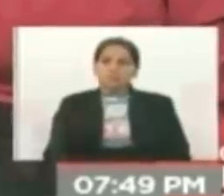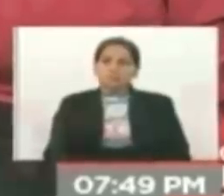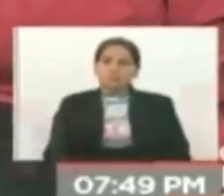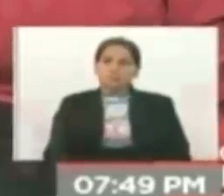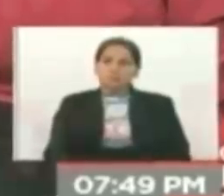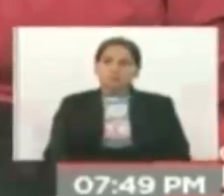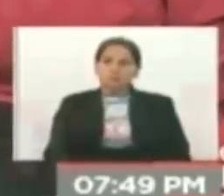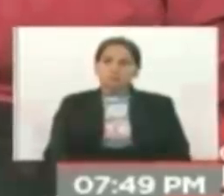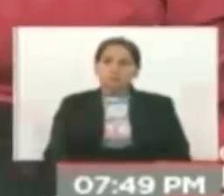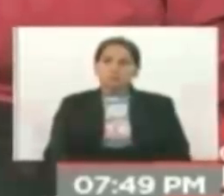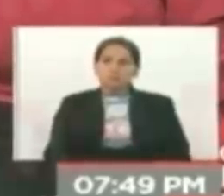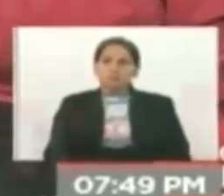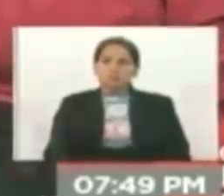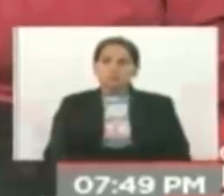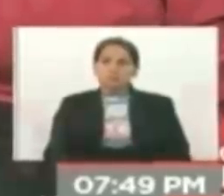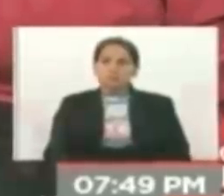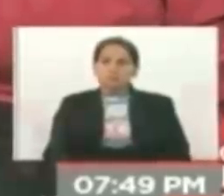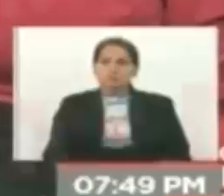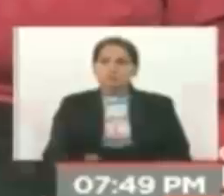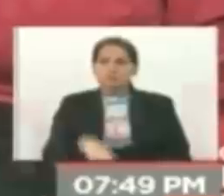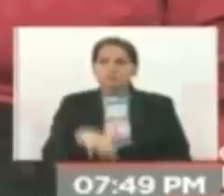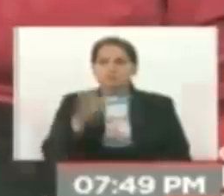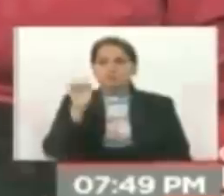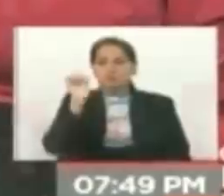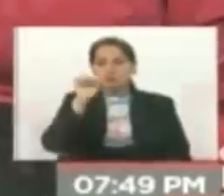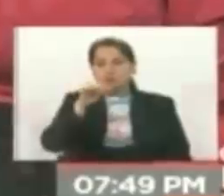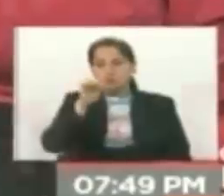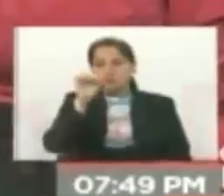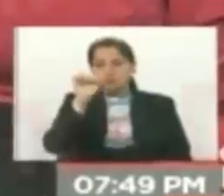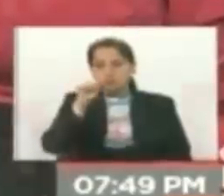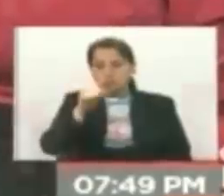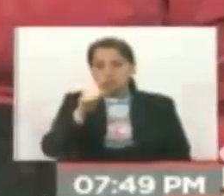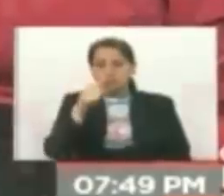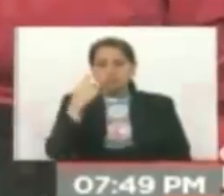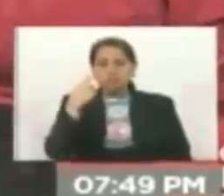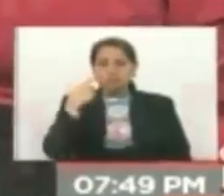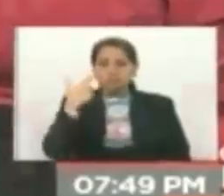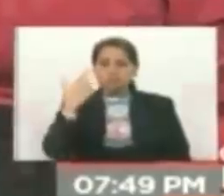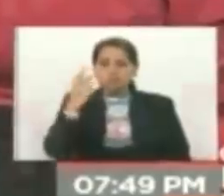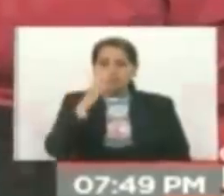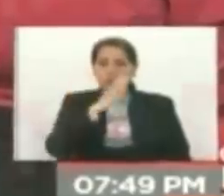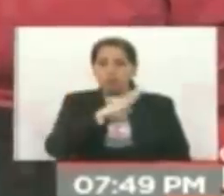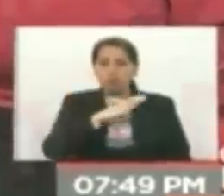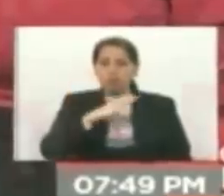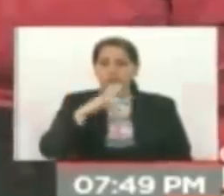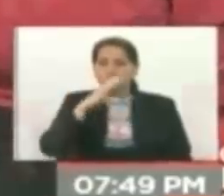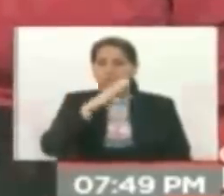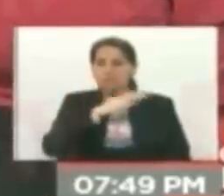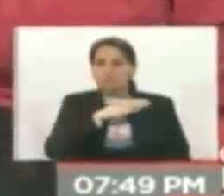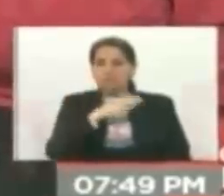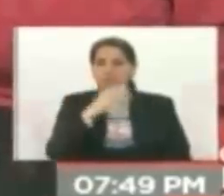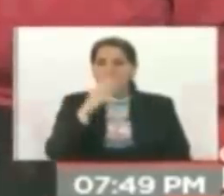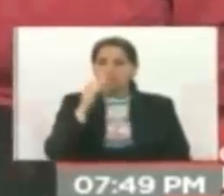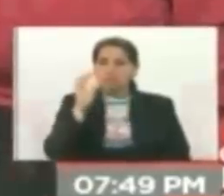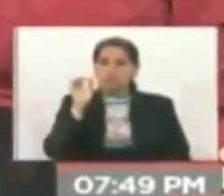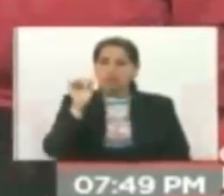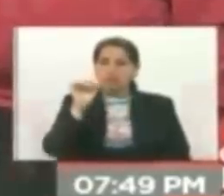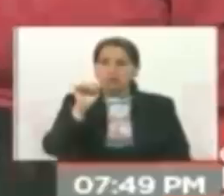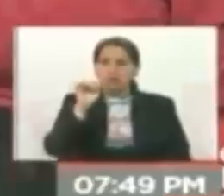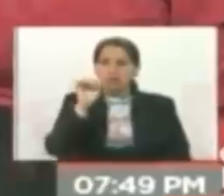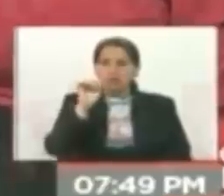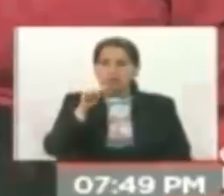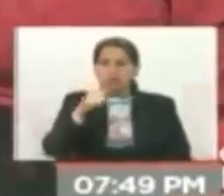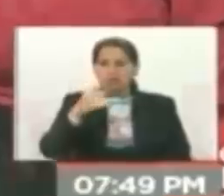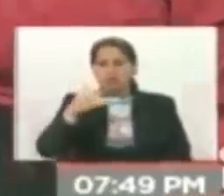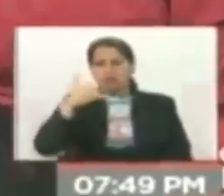cuatro años en un año menos expresó el primer vicepresidente del partido socialista unido de venezuela esos bichos